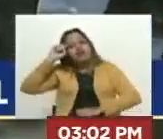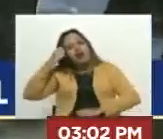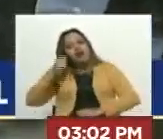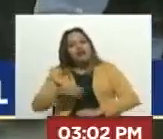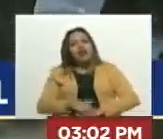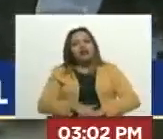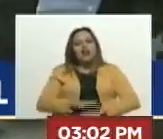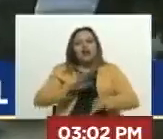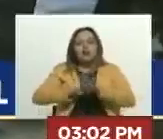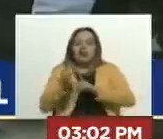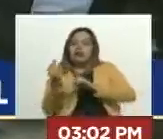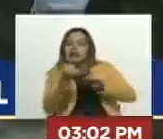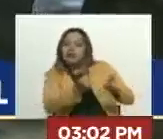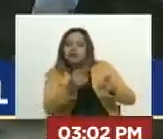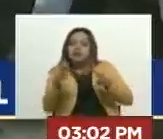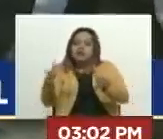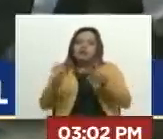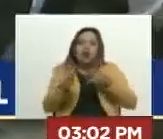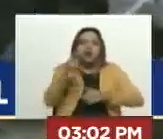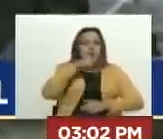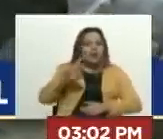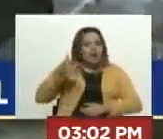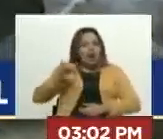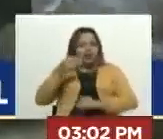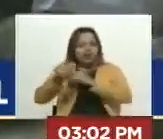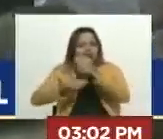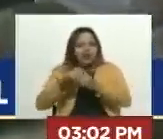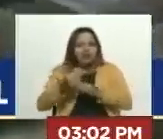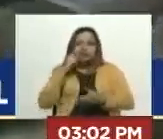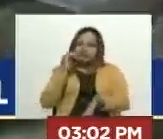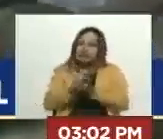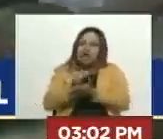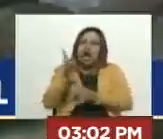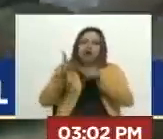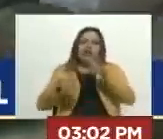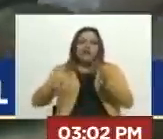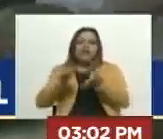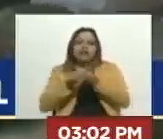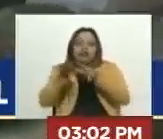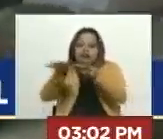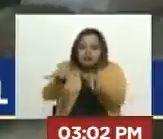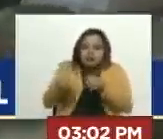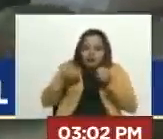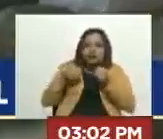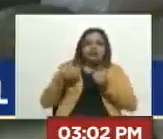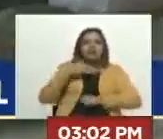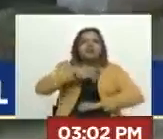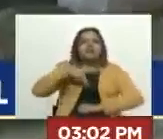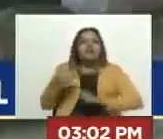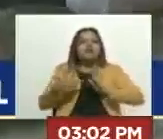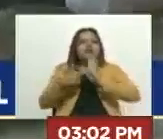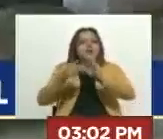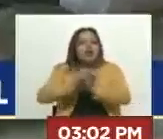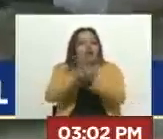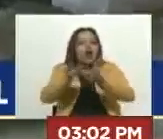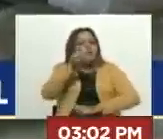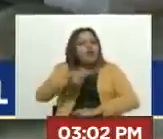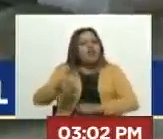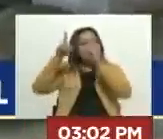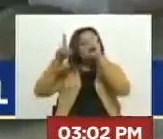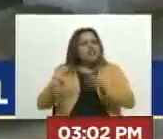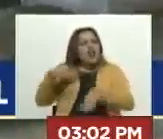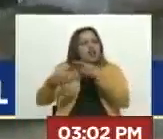parte de las victorias que este pueblo ha obtenido. Mire, a veces hasta con las uñas, y esa es la demostración más clara que un pueblo cuando está decidido a ser